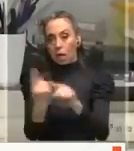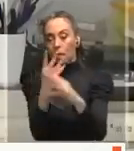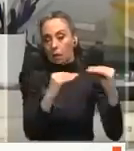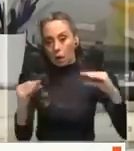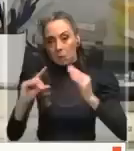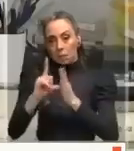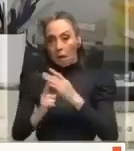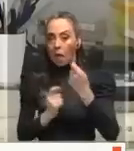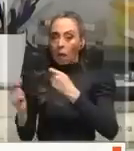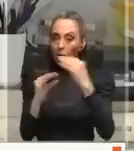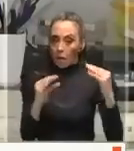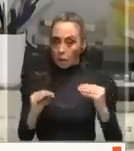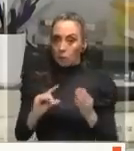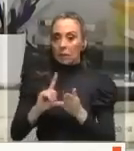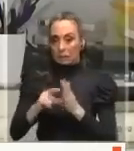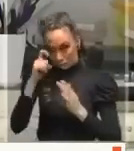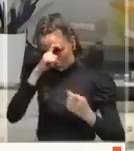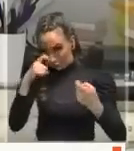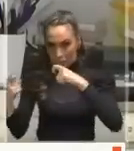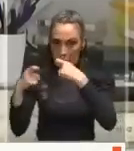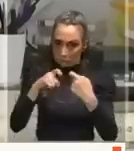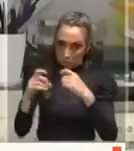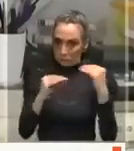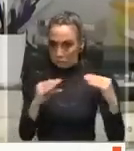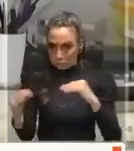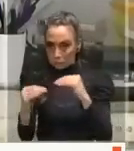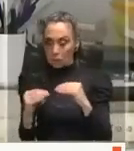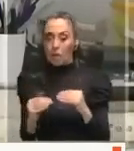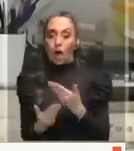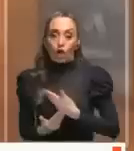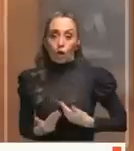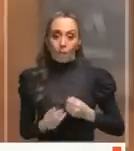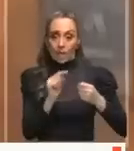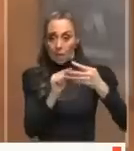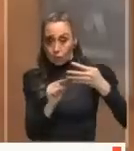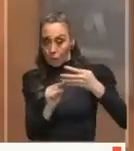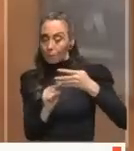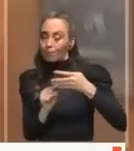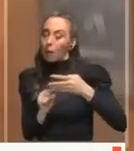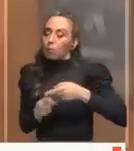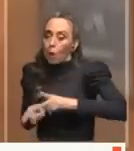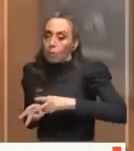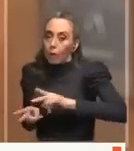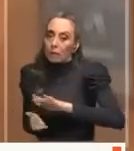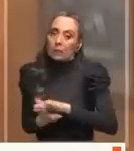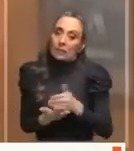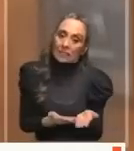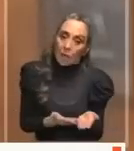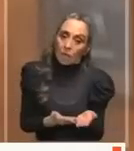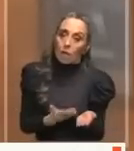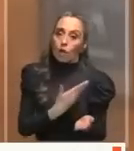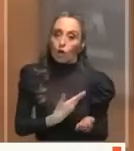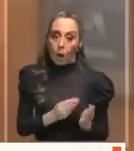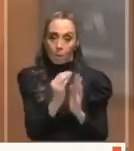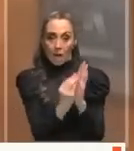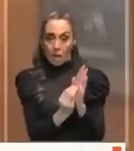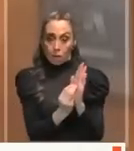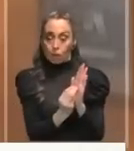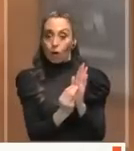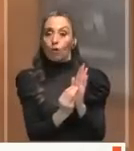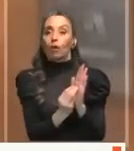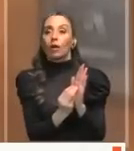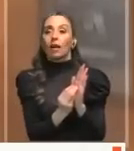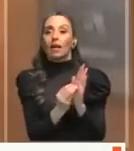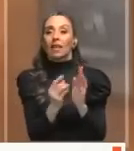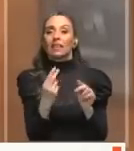que la negociación sea un poco más ardua de lo que tenía que hacer, van a tener que ceder mucho más. De alguna manera el gobierno tiene que comenzar a ceder en lo que podrían haber sido sus